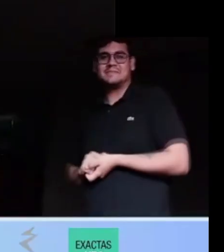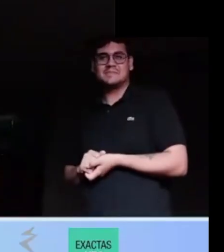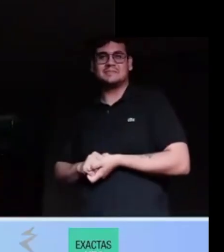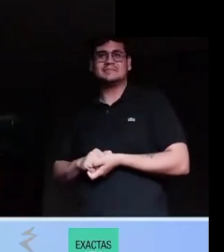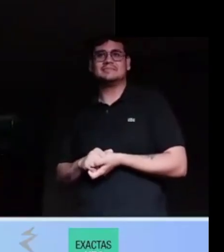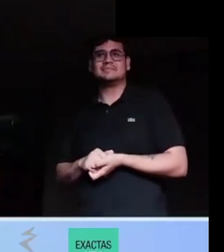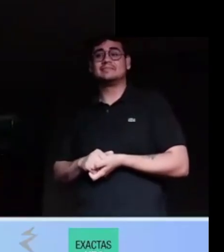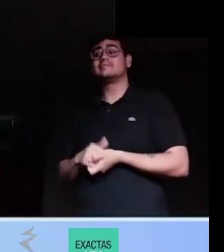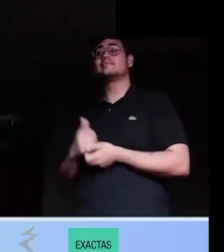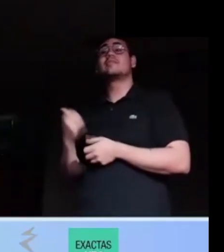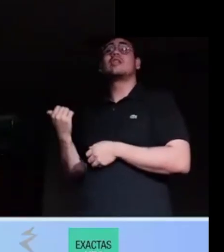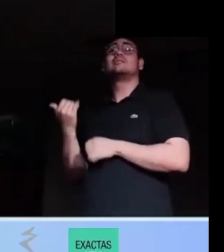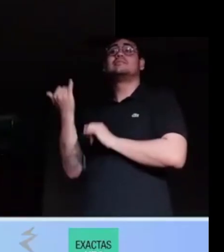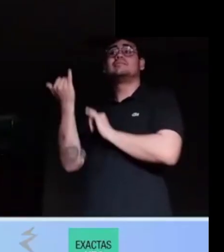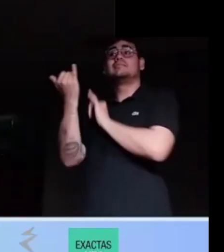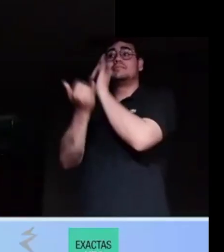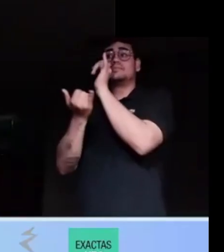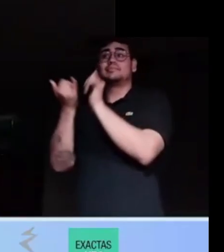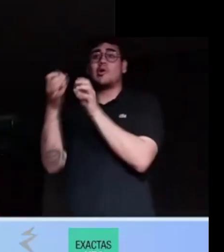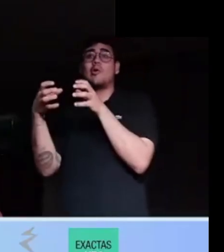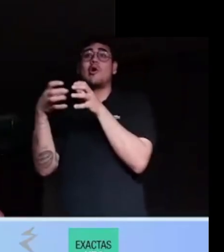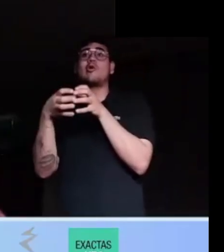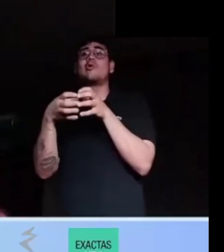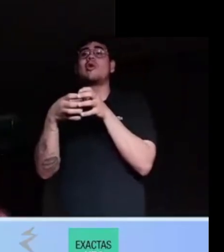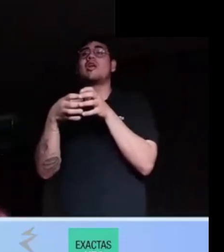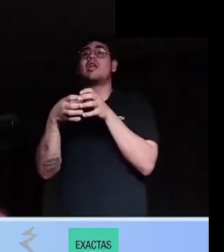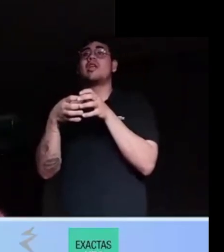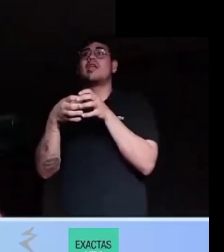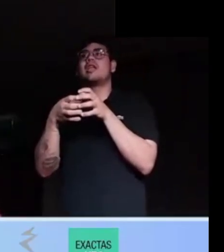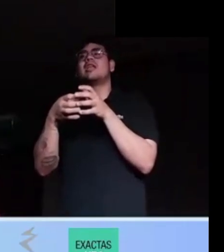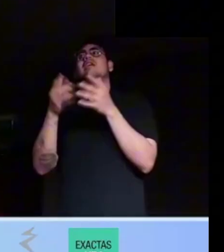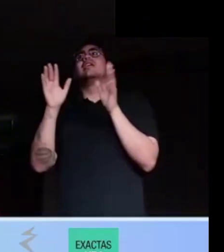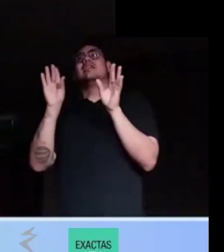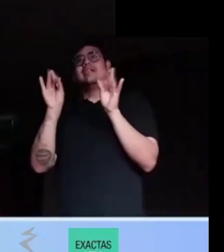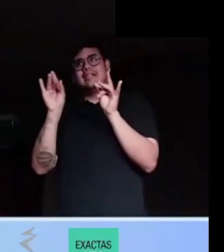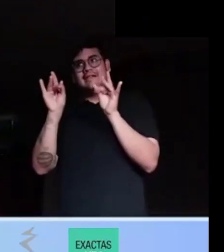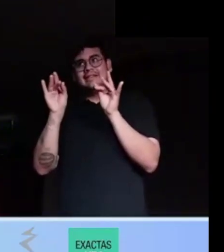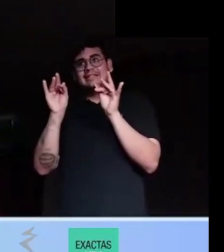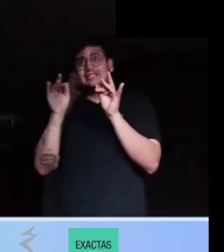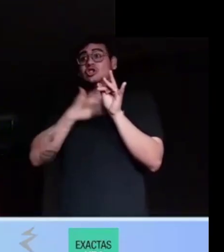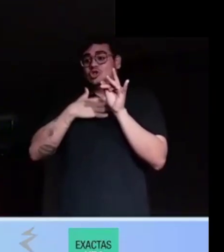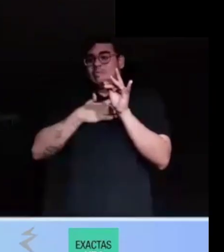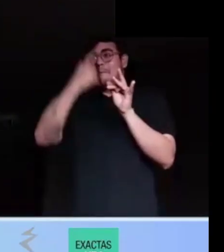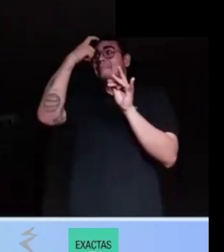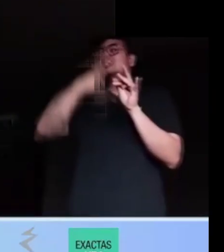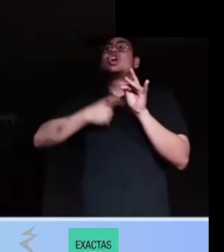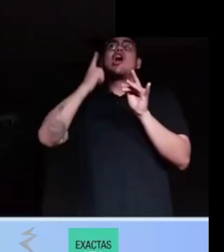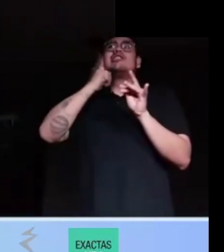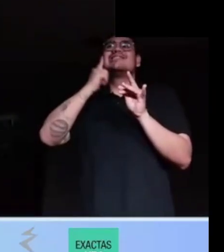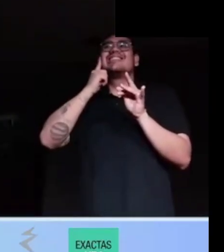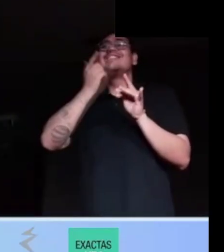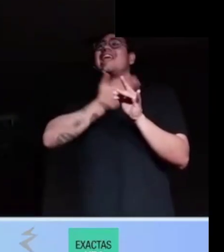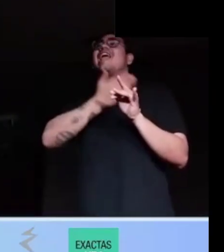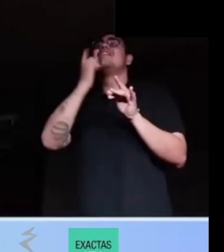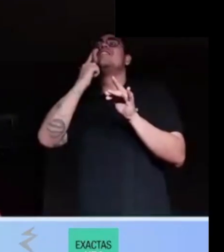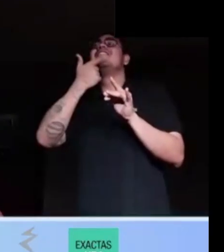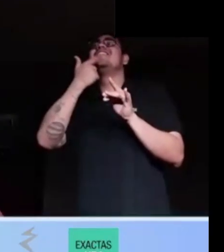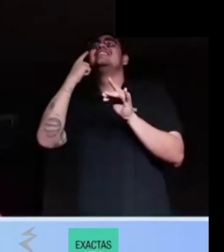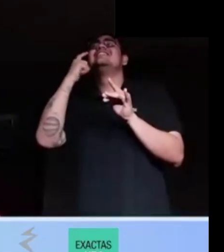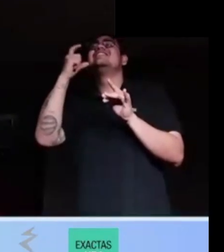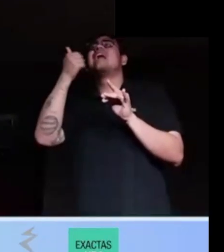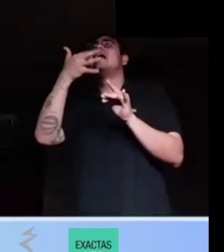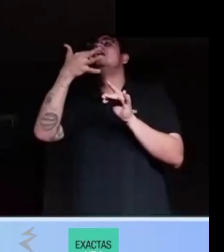contaste, Miriam, y lo contaron ustedes, es difícil para uno como oyente. Vuelvo para